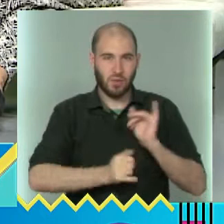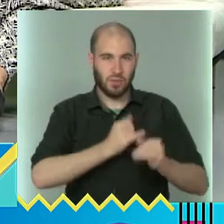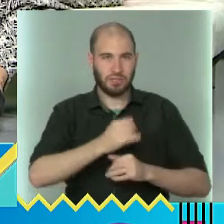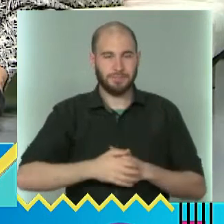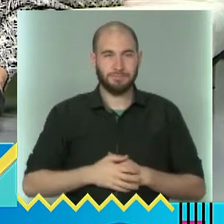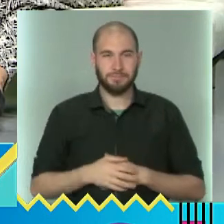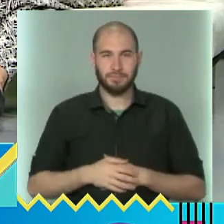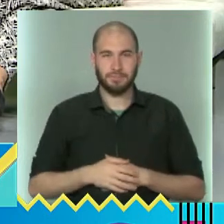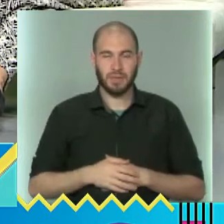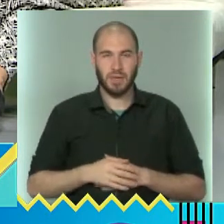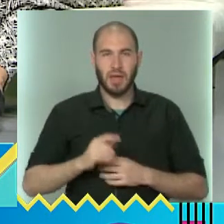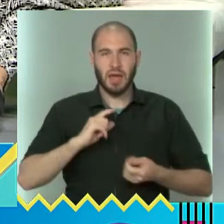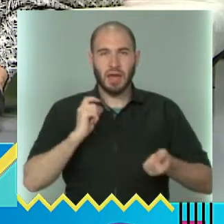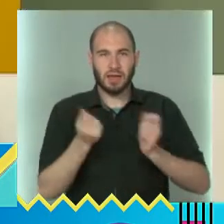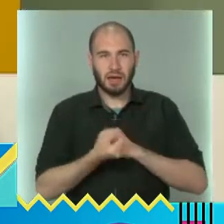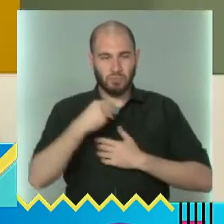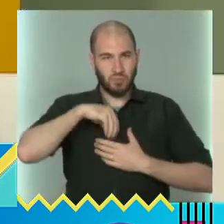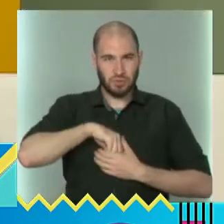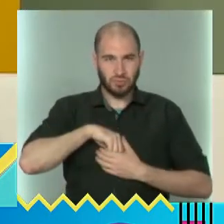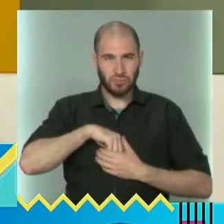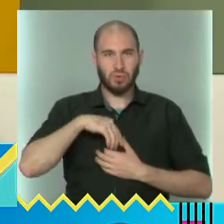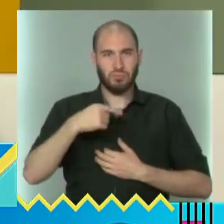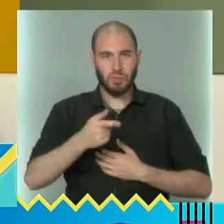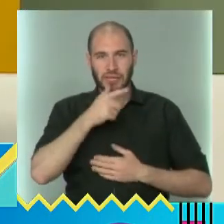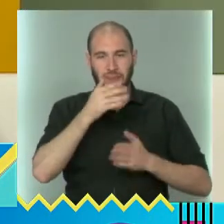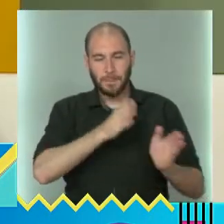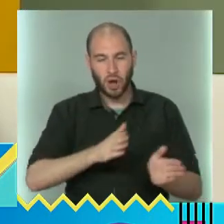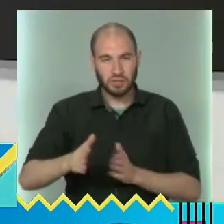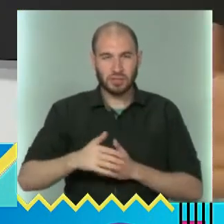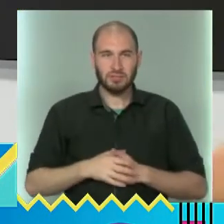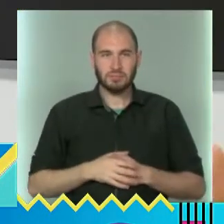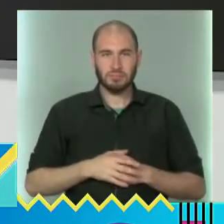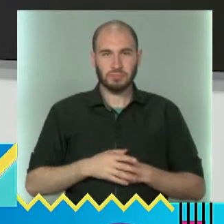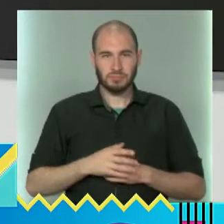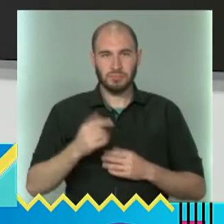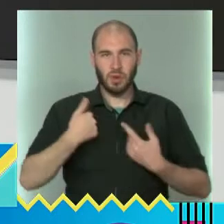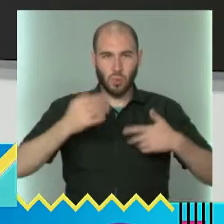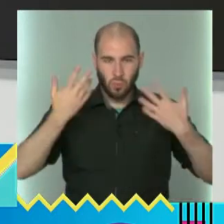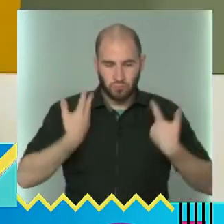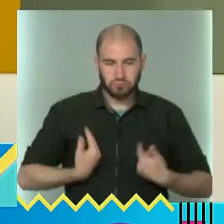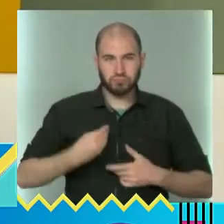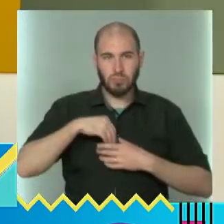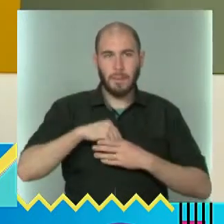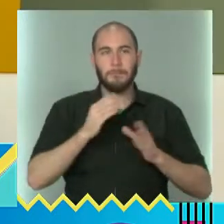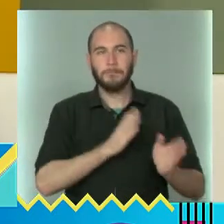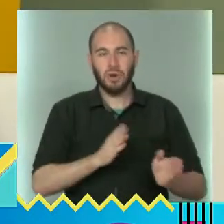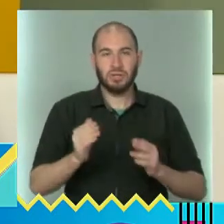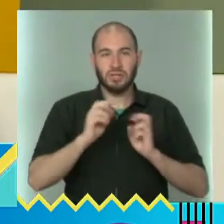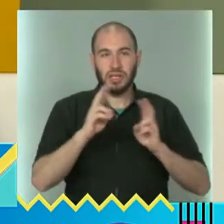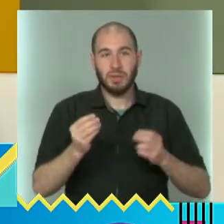que los cambios empiezan a pasar por vos y vos vas haciendo como ese proceso. Ella decía, tiene que pasar por mi cuerpo. El proceso que tiene que ver